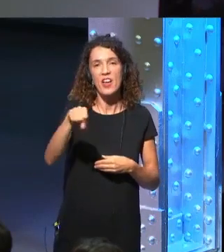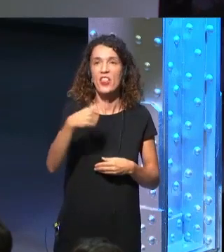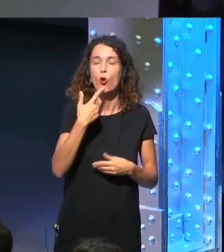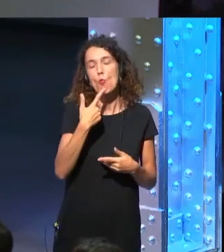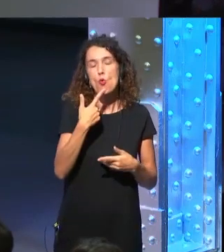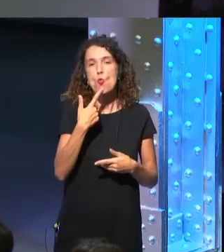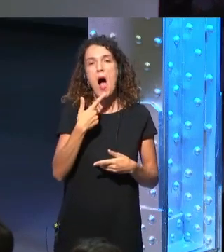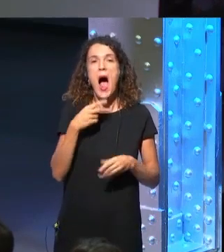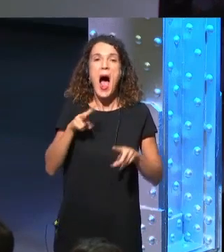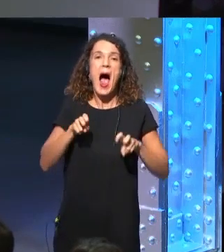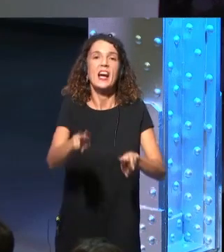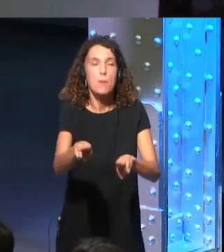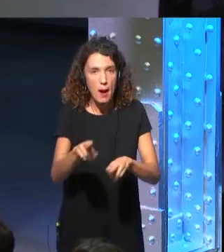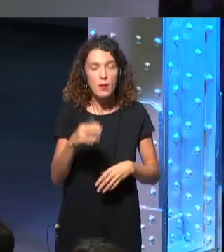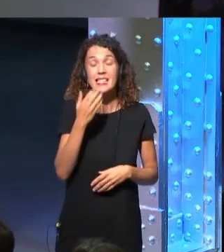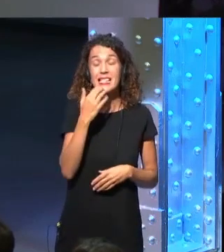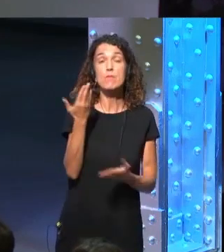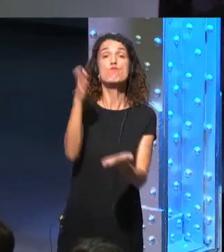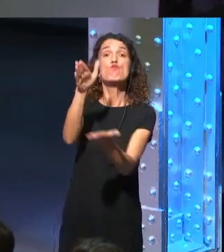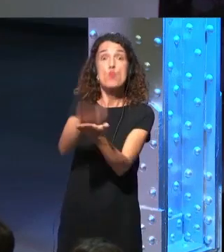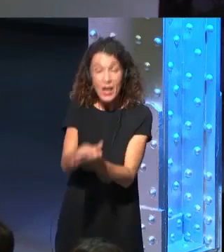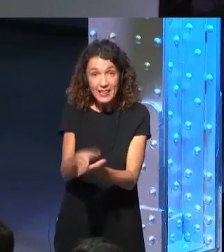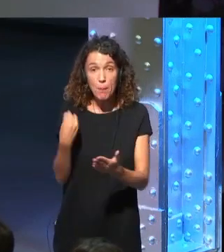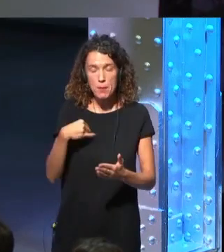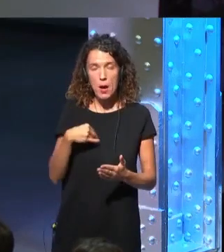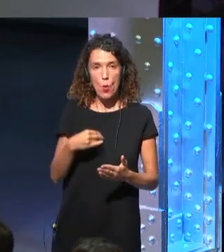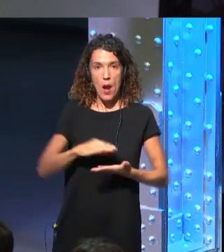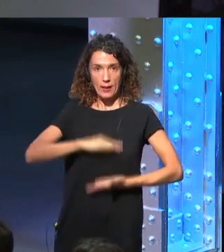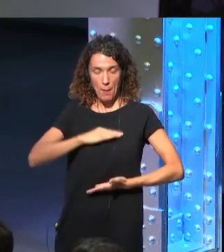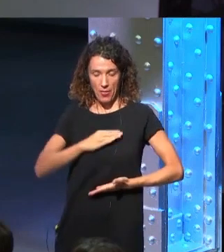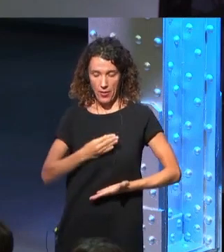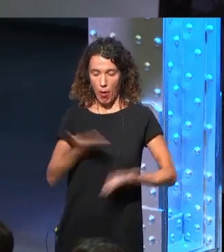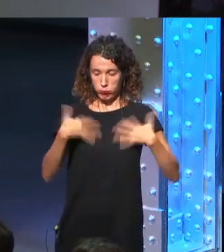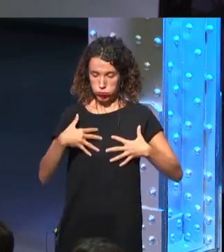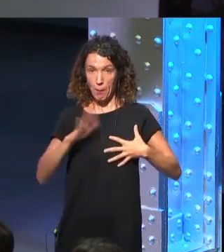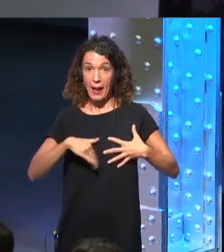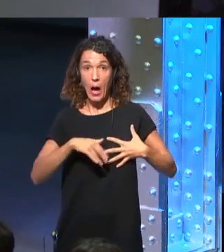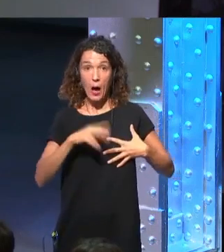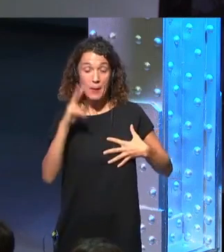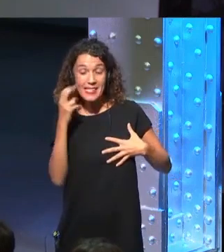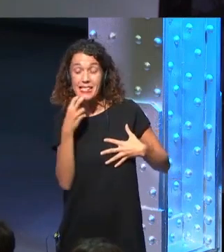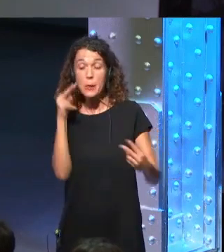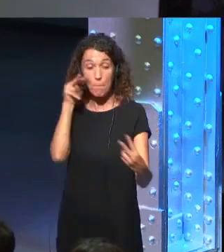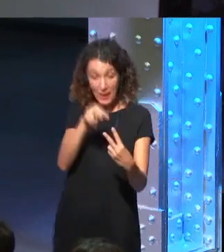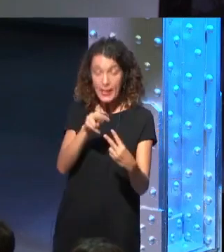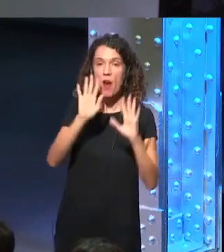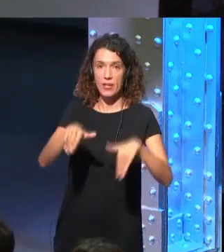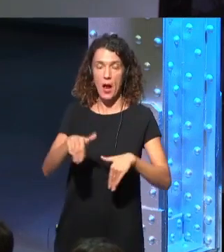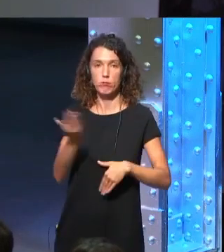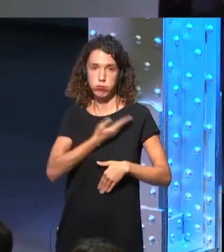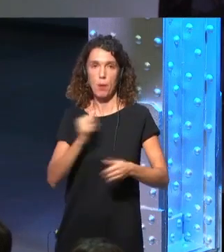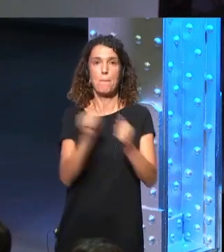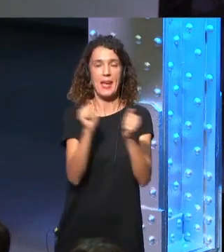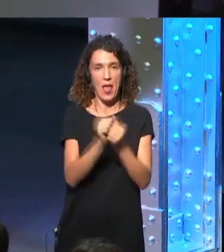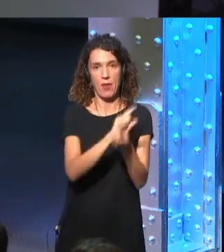un arma, porque incluso muerta retenía esa capacidad de convertir a la gente en piedra. Pero